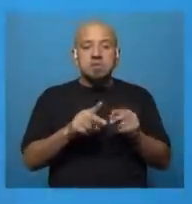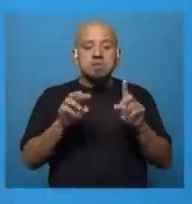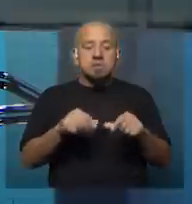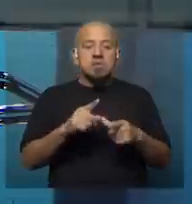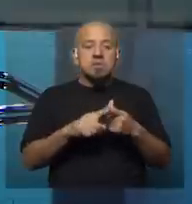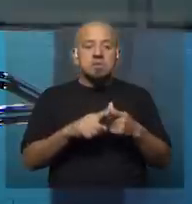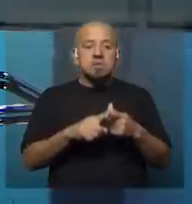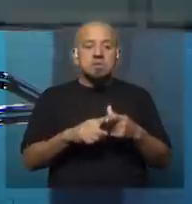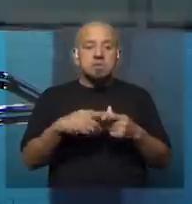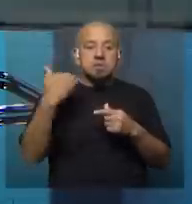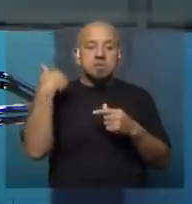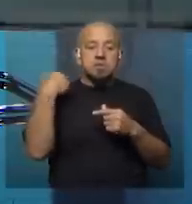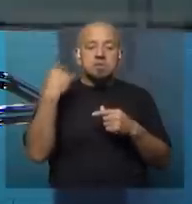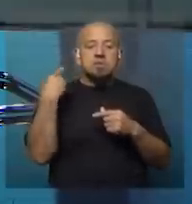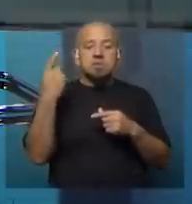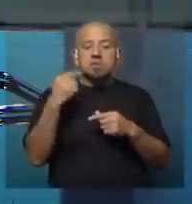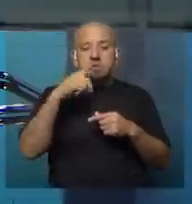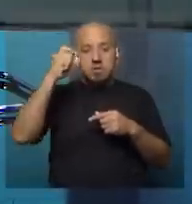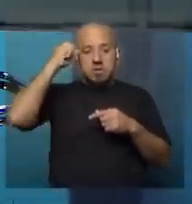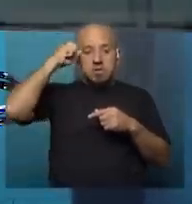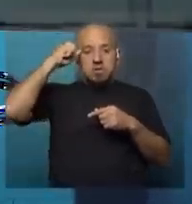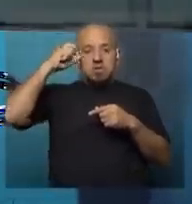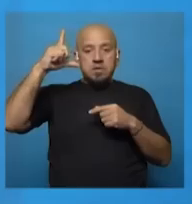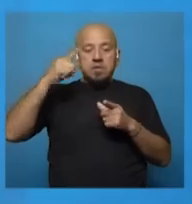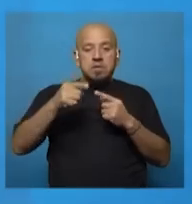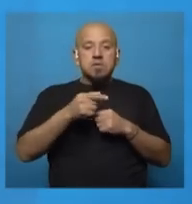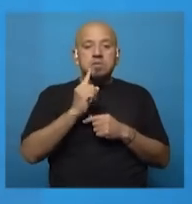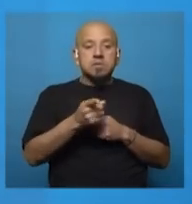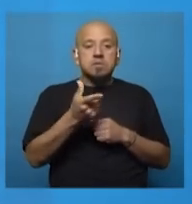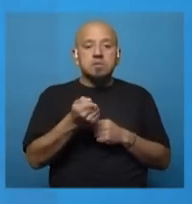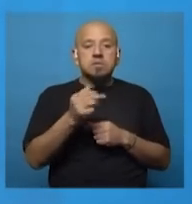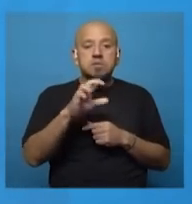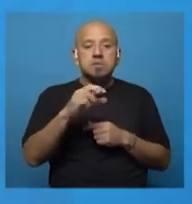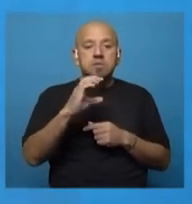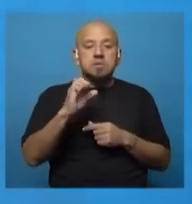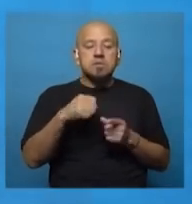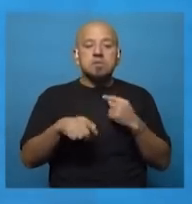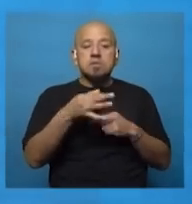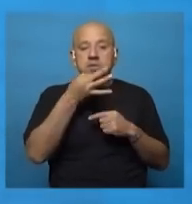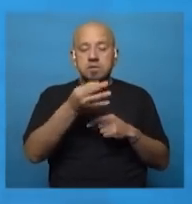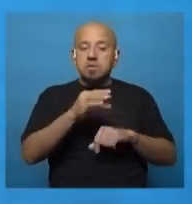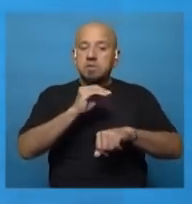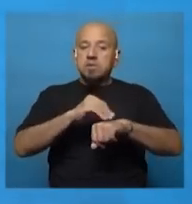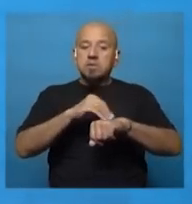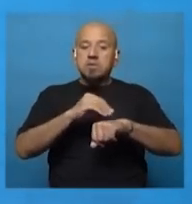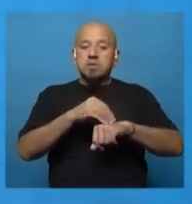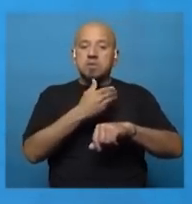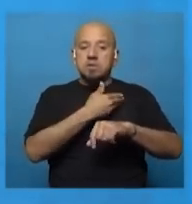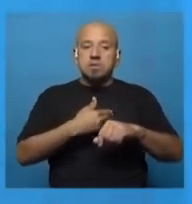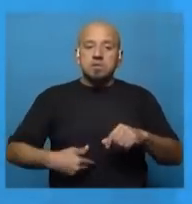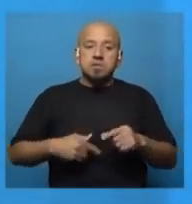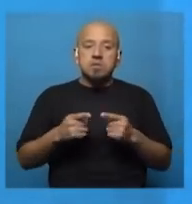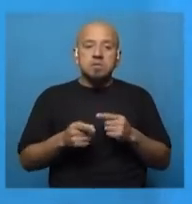tesiano el director de inteligencia estratégica el doctor Garcés confirmó que él le había advertido al presidente sobre